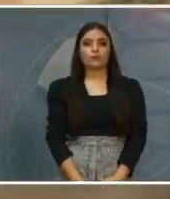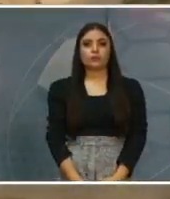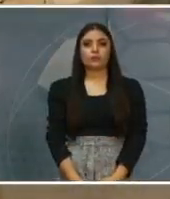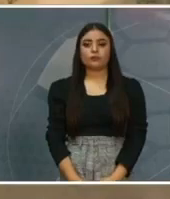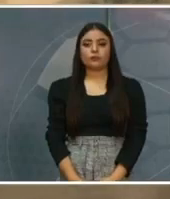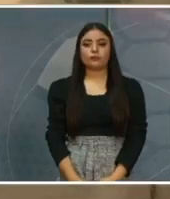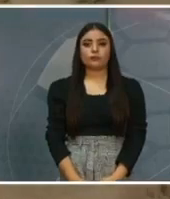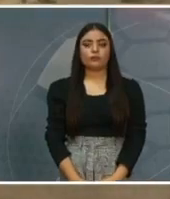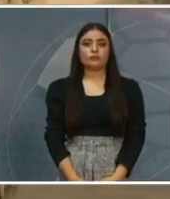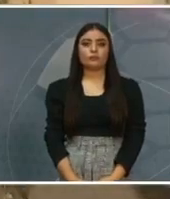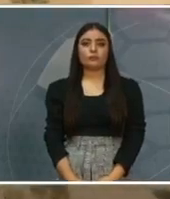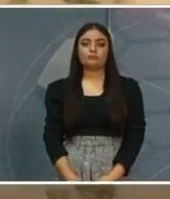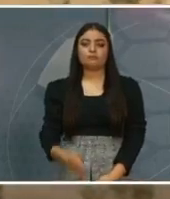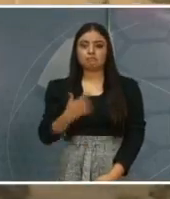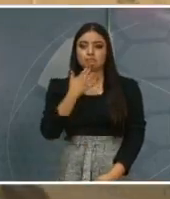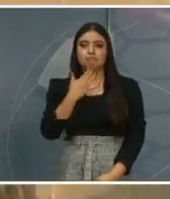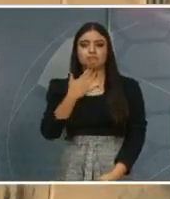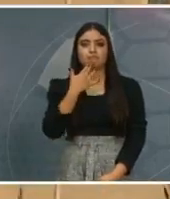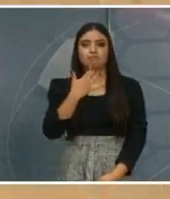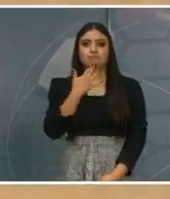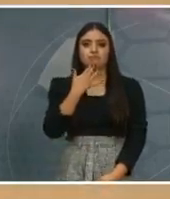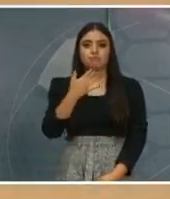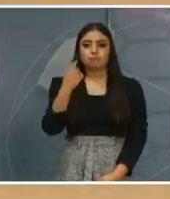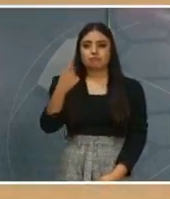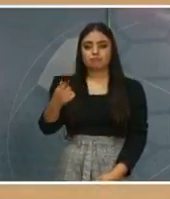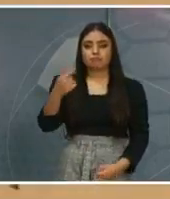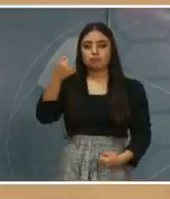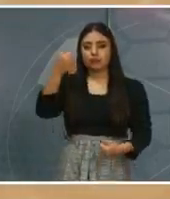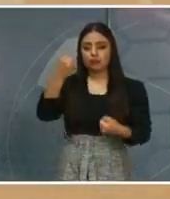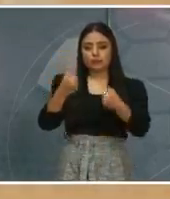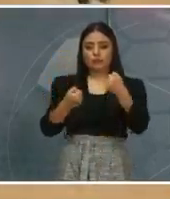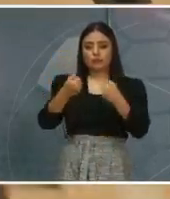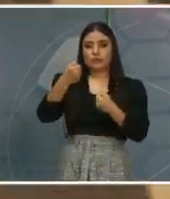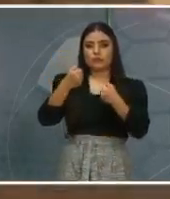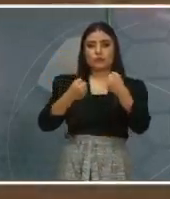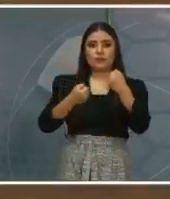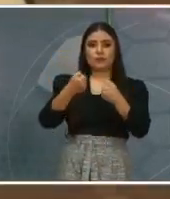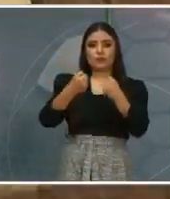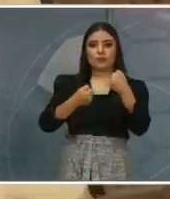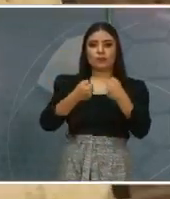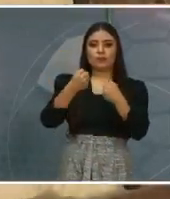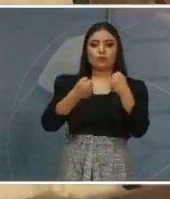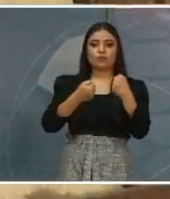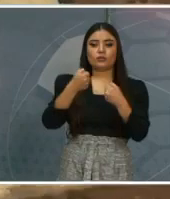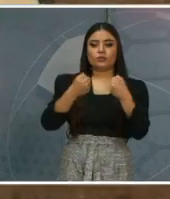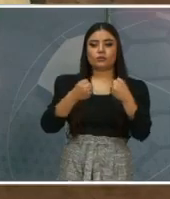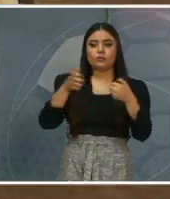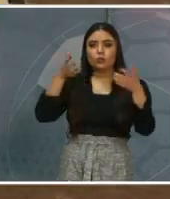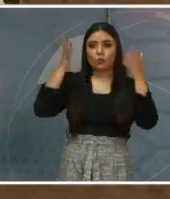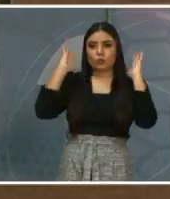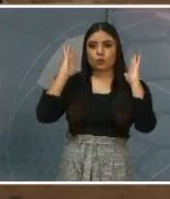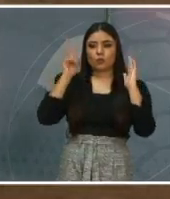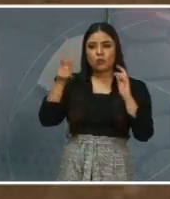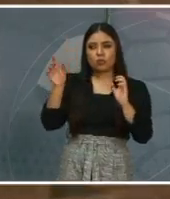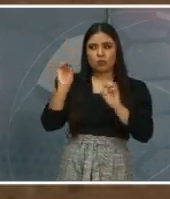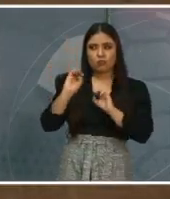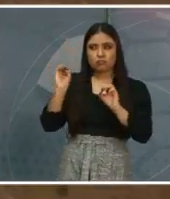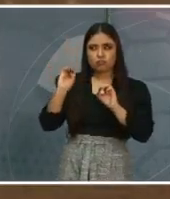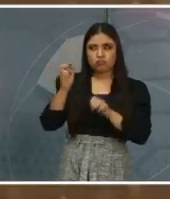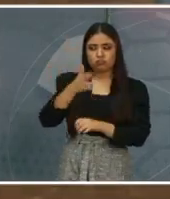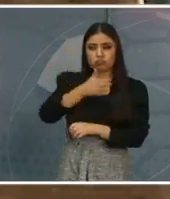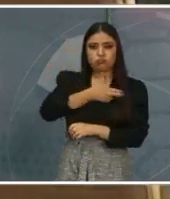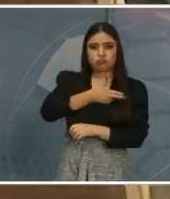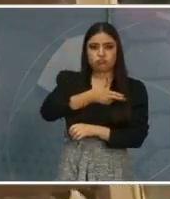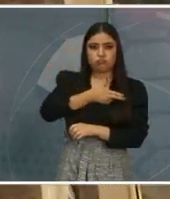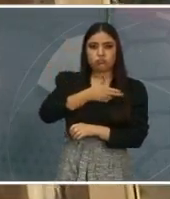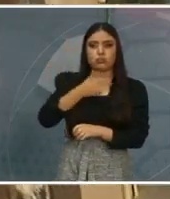Muy bien, pues el conductor de la camioneta, al parecer, no está lesionado, Kirk, por fortuna. Sí hay